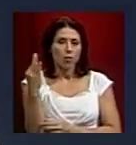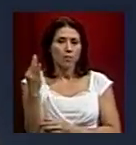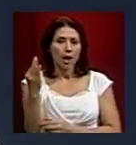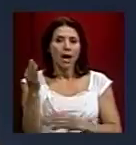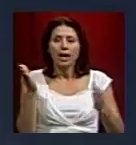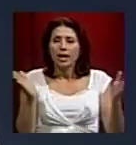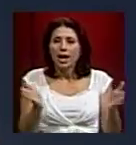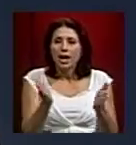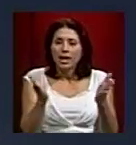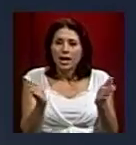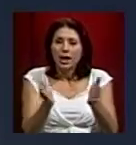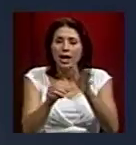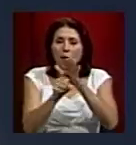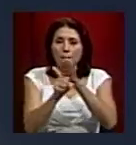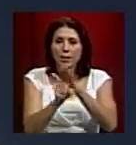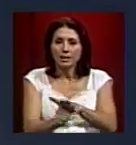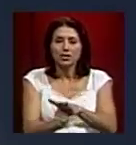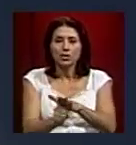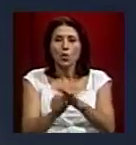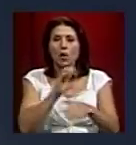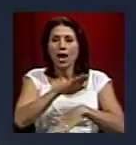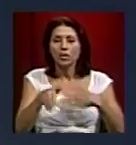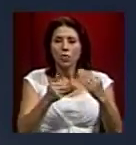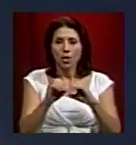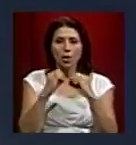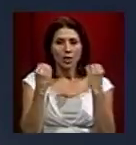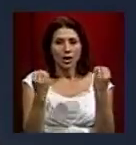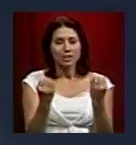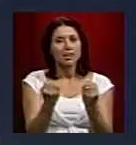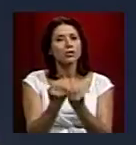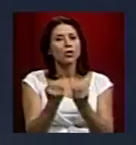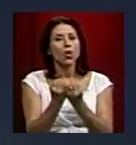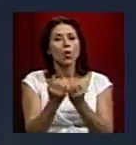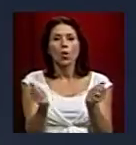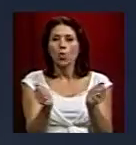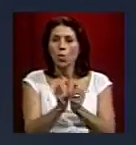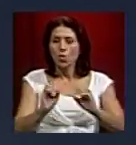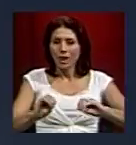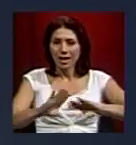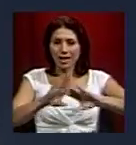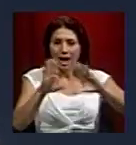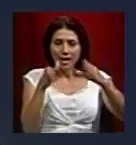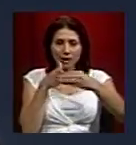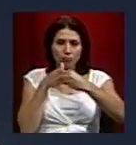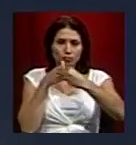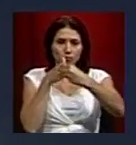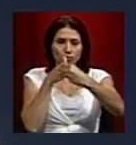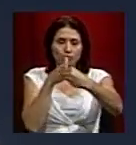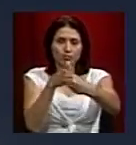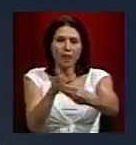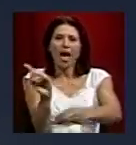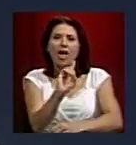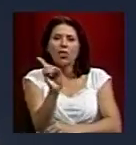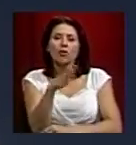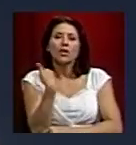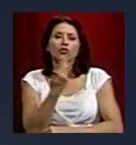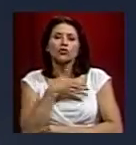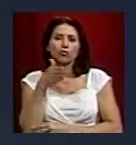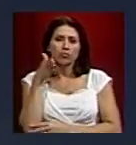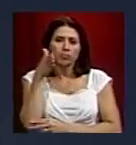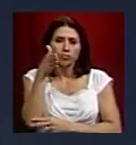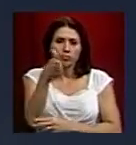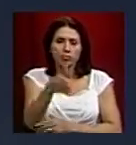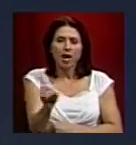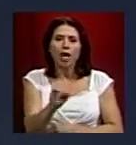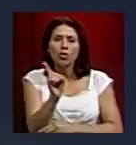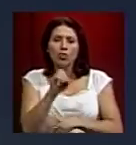genera la presión, digamos, a toda la organización con una clara orientación o dirección de hacia dónde vamos a caminar y hacia dónde